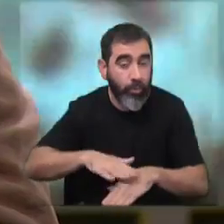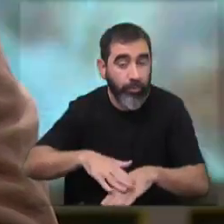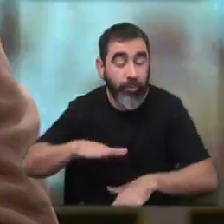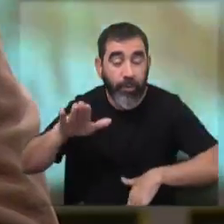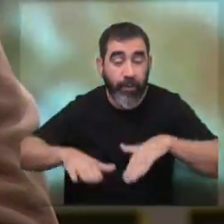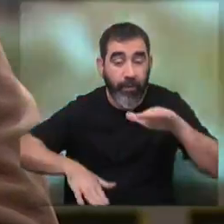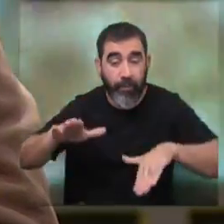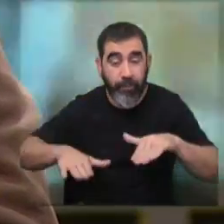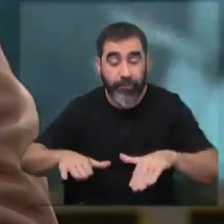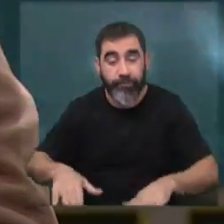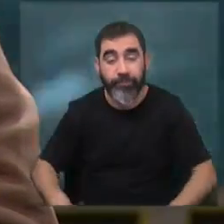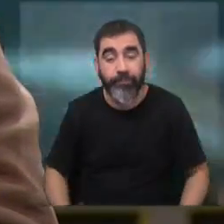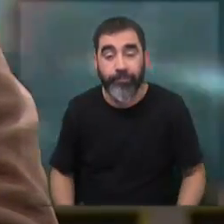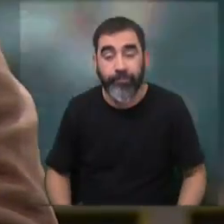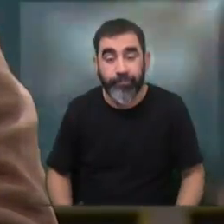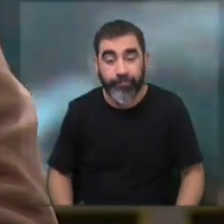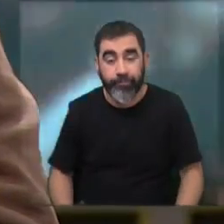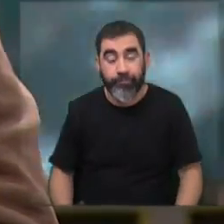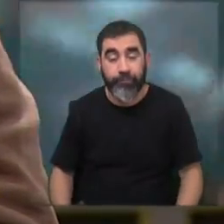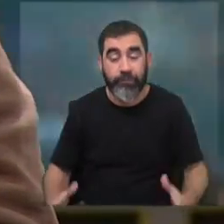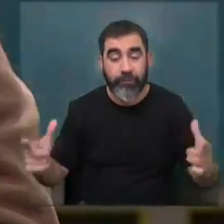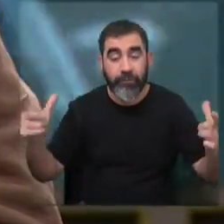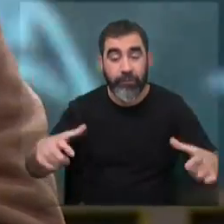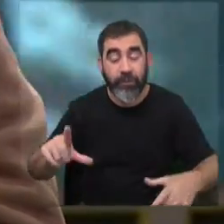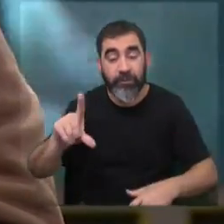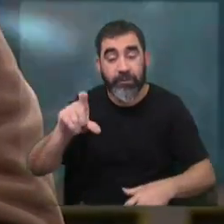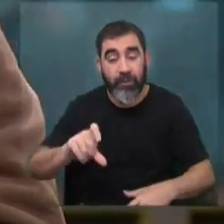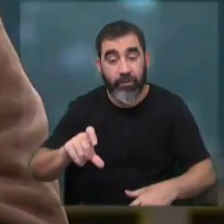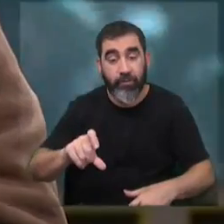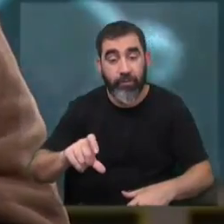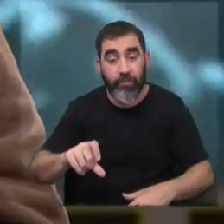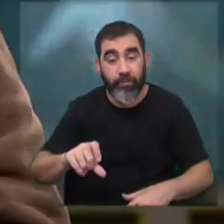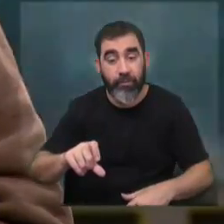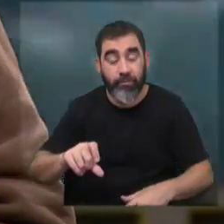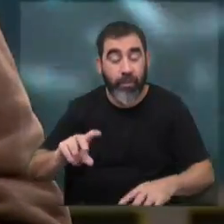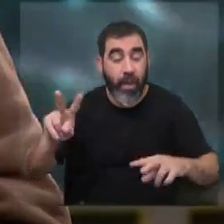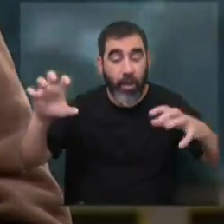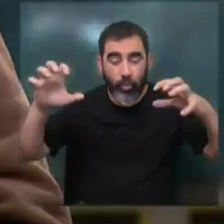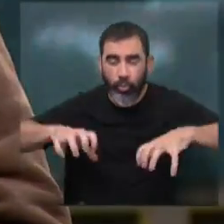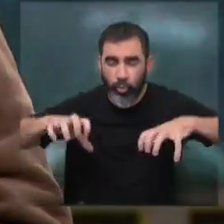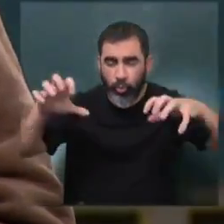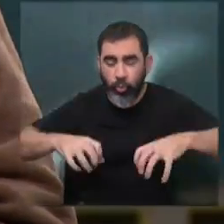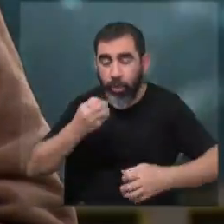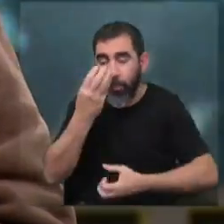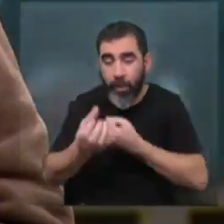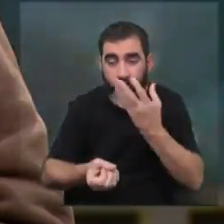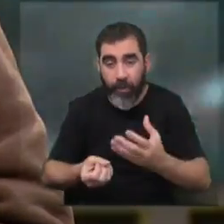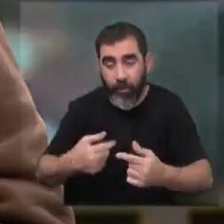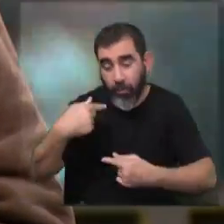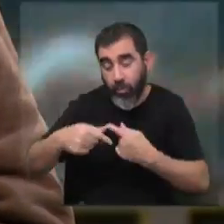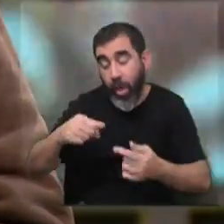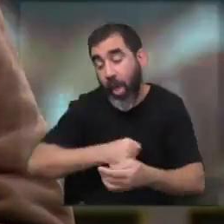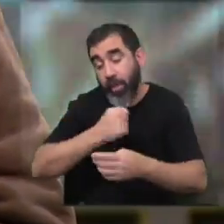depende. Hay mucha variabilidad de eso. Si el charco, por razones del ciclo hidrológico, hay mucha lluvia en la primavera, puede seguir hasta el